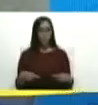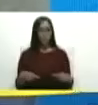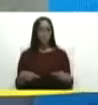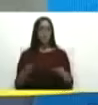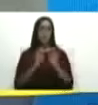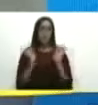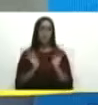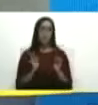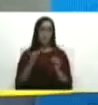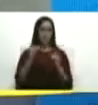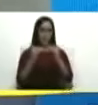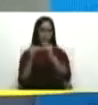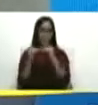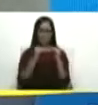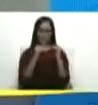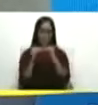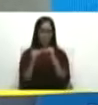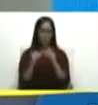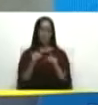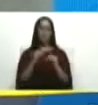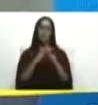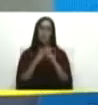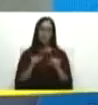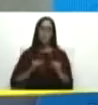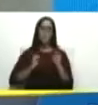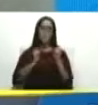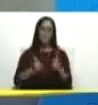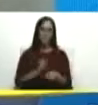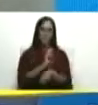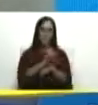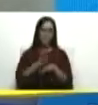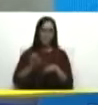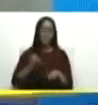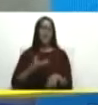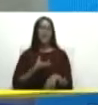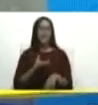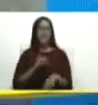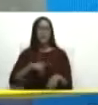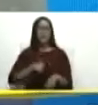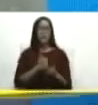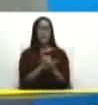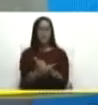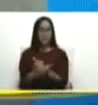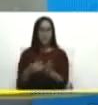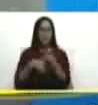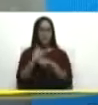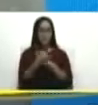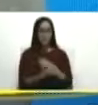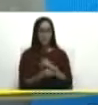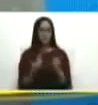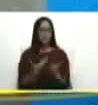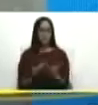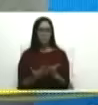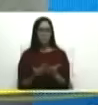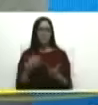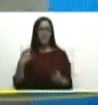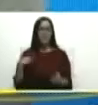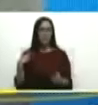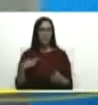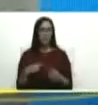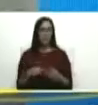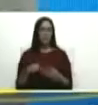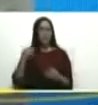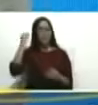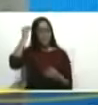manera equitativa, todos hemos empezado a entregar recursos a alcaldías que puedan servirles para proyectos sustantivos en las regiones. Creo